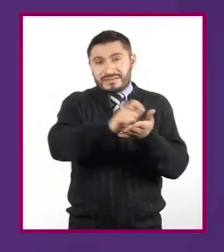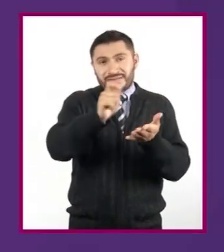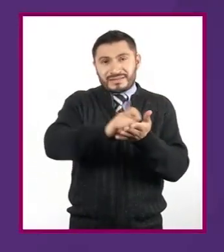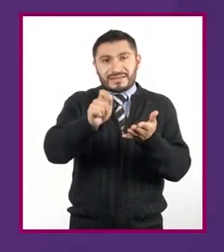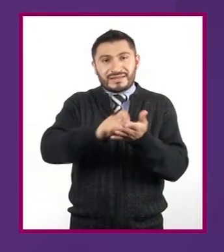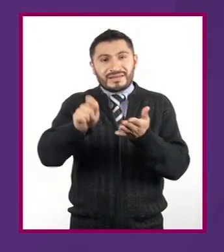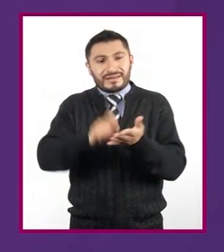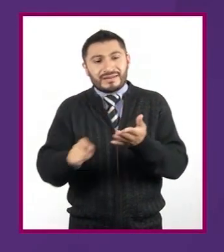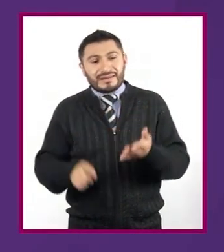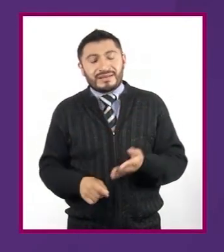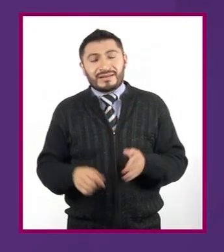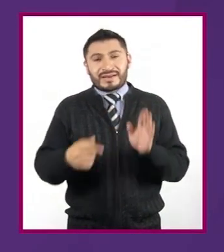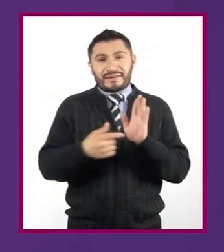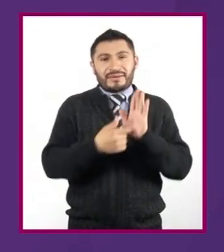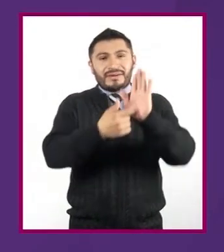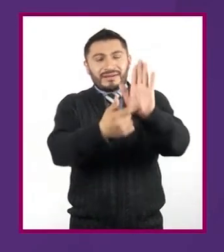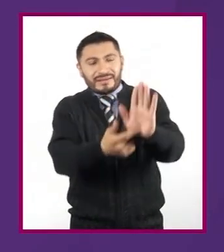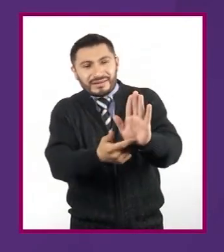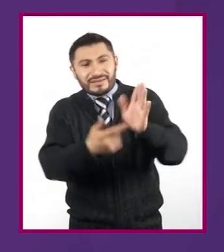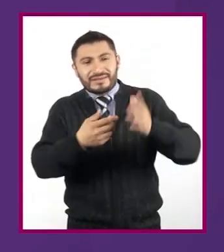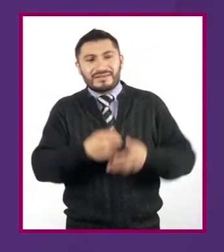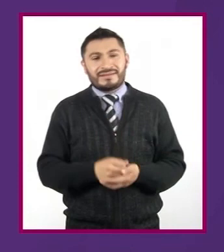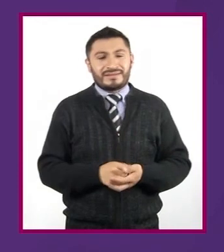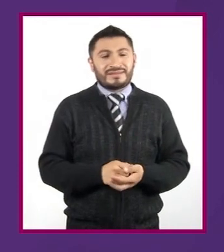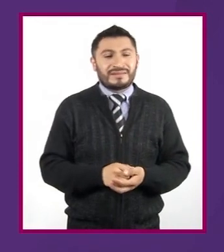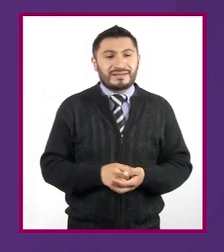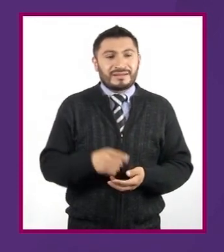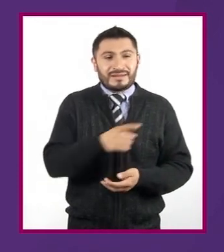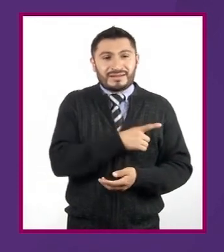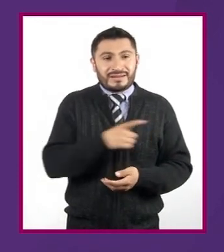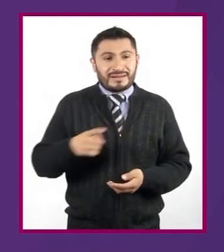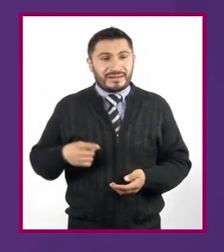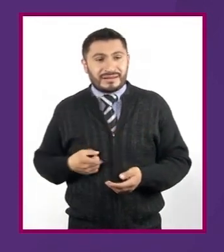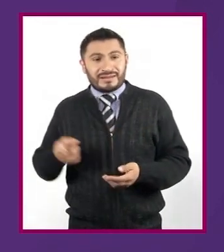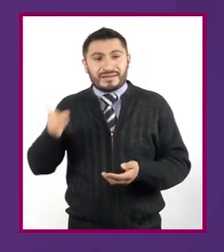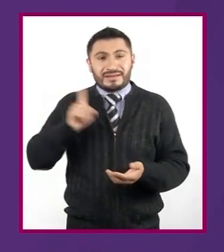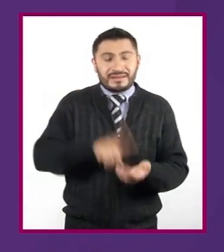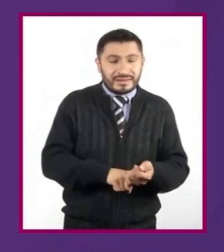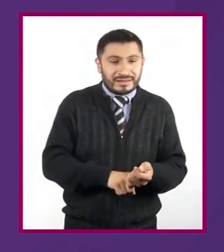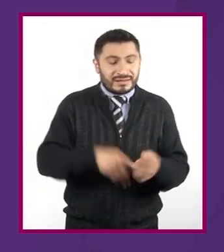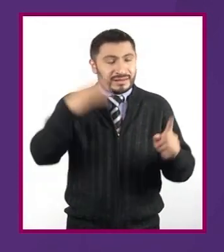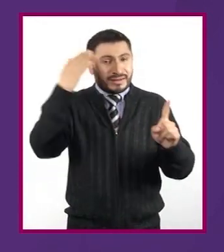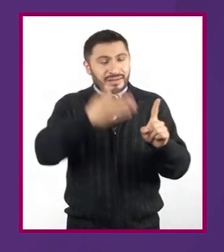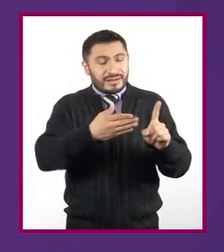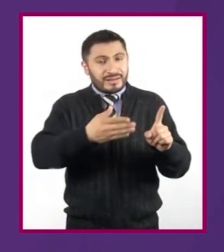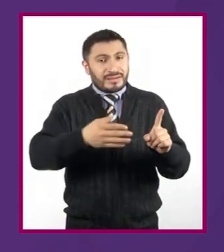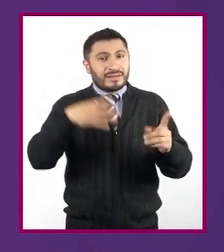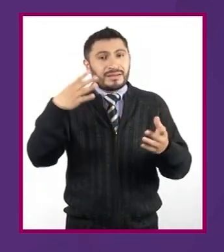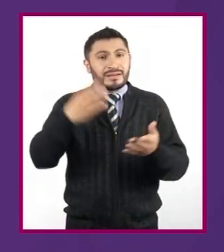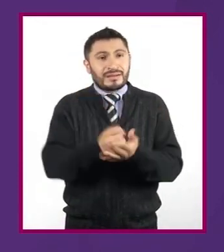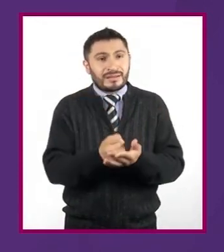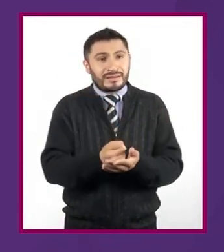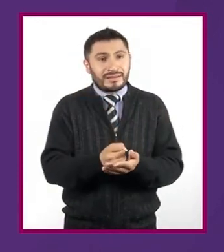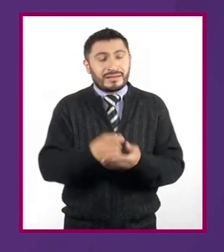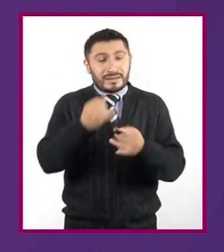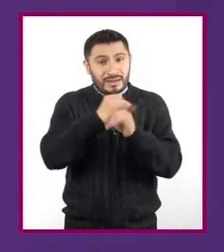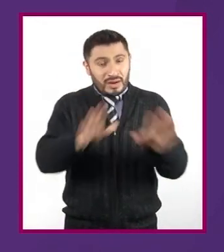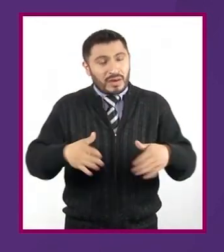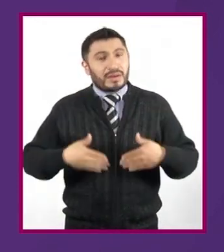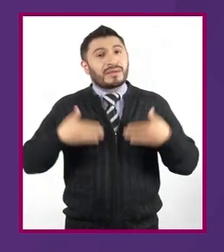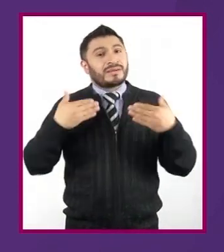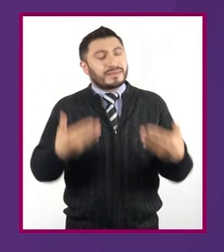anoten, la muestra debe considerar el objetivo a lograr, que la información sea